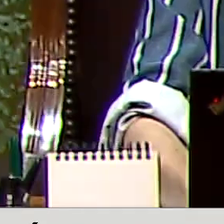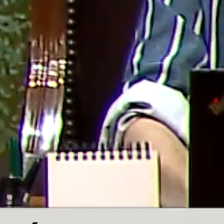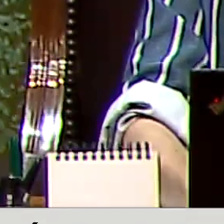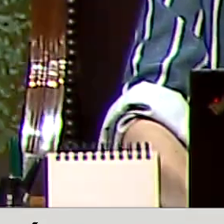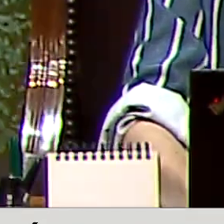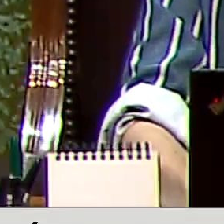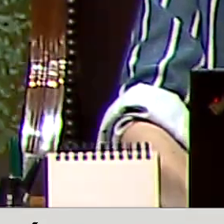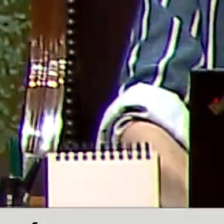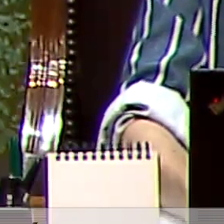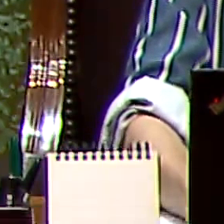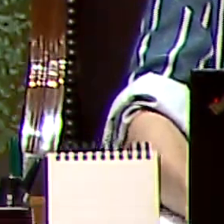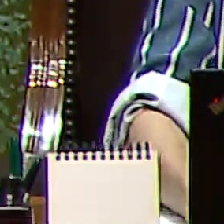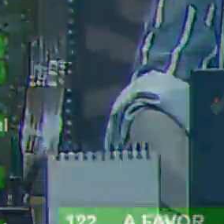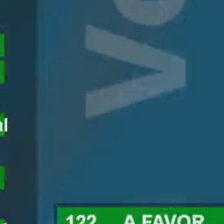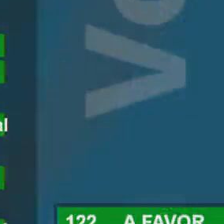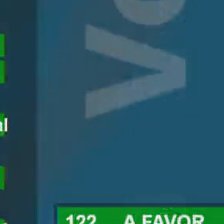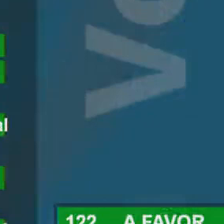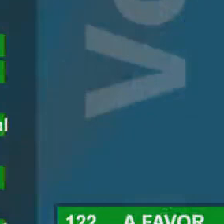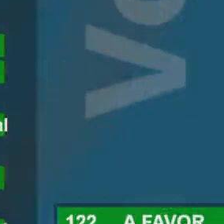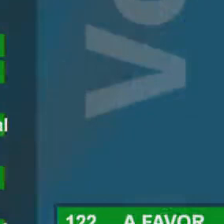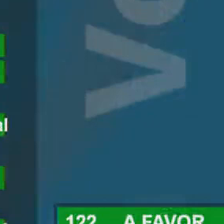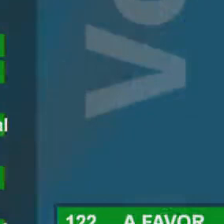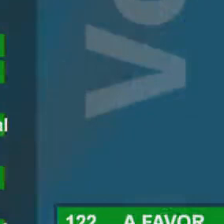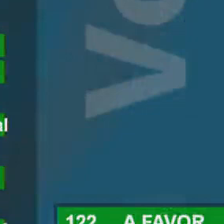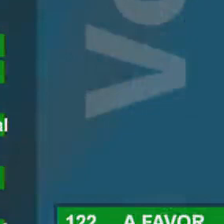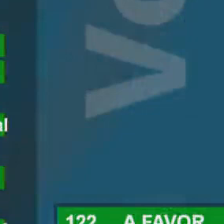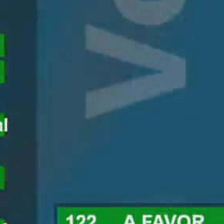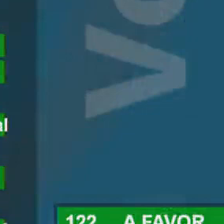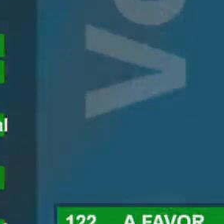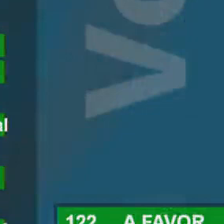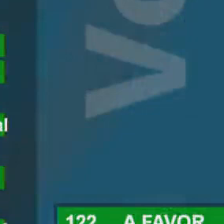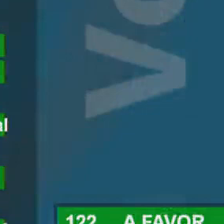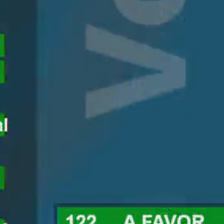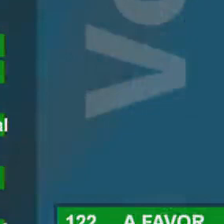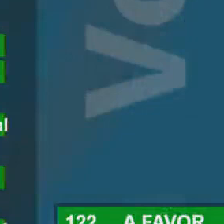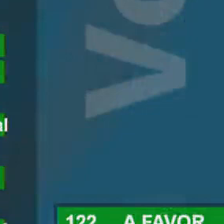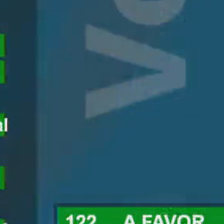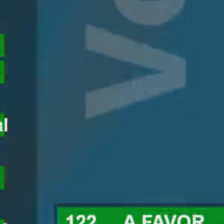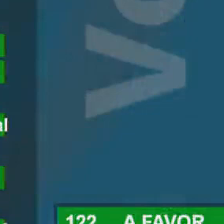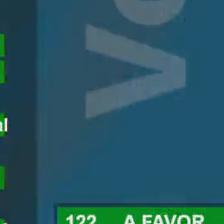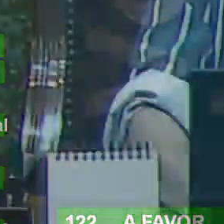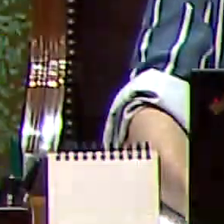votación por la afirmativa 122 votos una